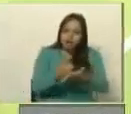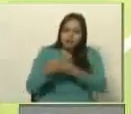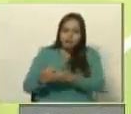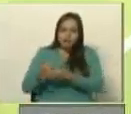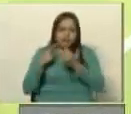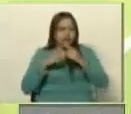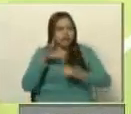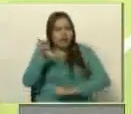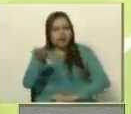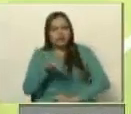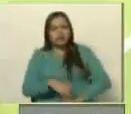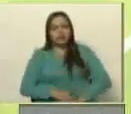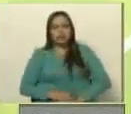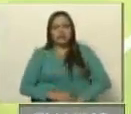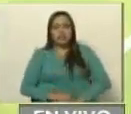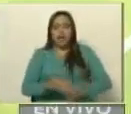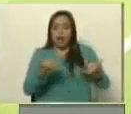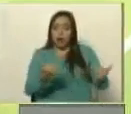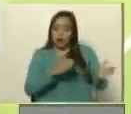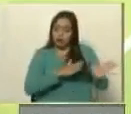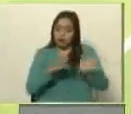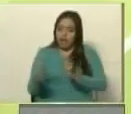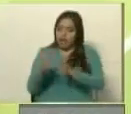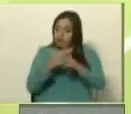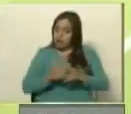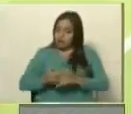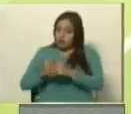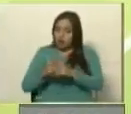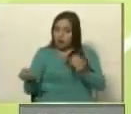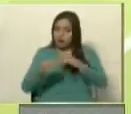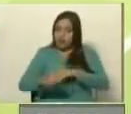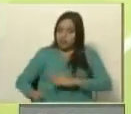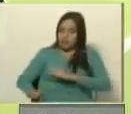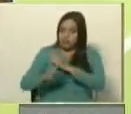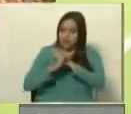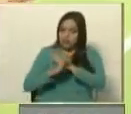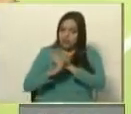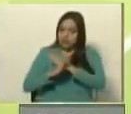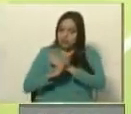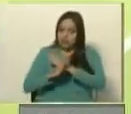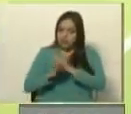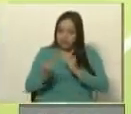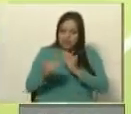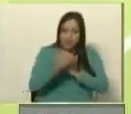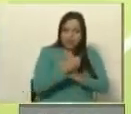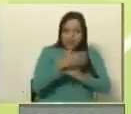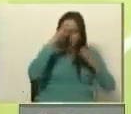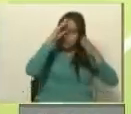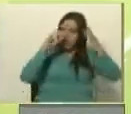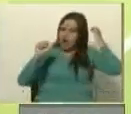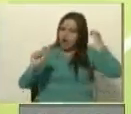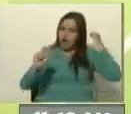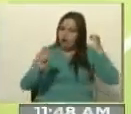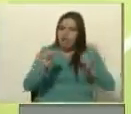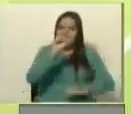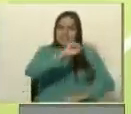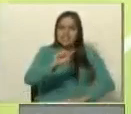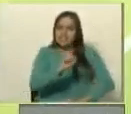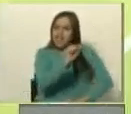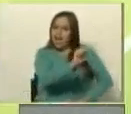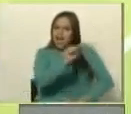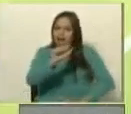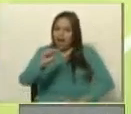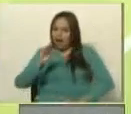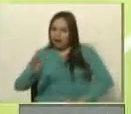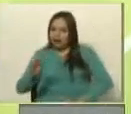Y bueno, resulta que ahora Estados Unidos, además de las sanciones, secuestra un embajador, Alex Saab. Sin embargo, sigue